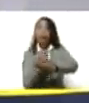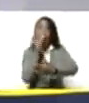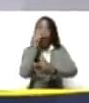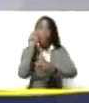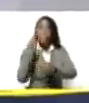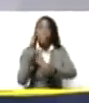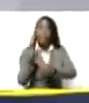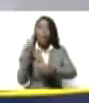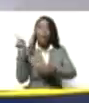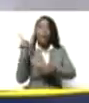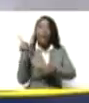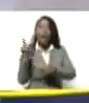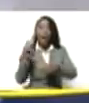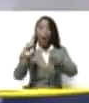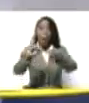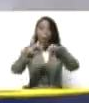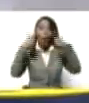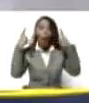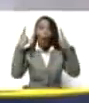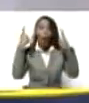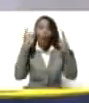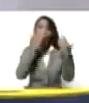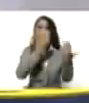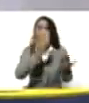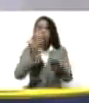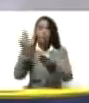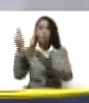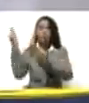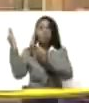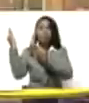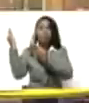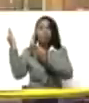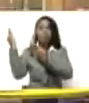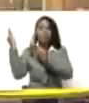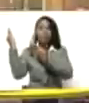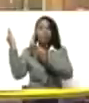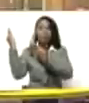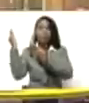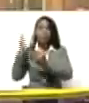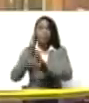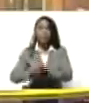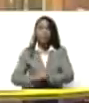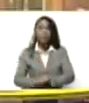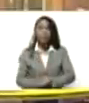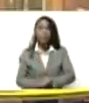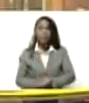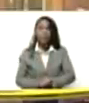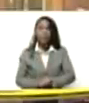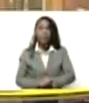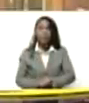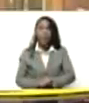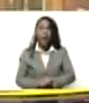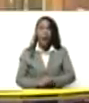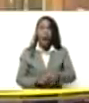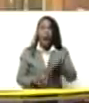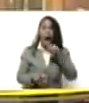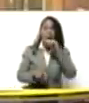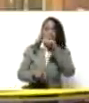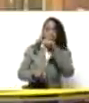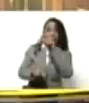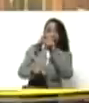año 2021 tuvimos 201 millones de transacciones registrando un incremento del